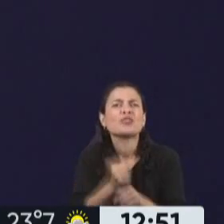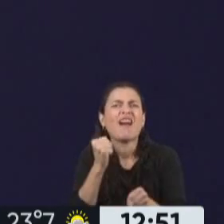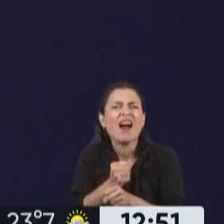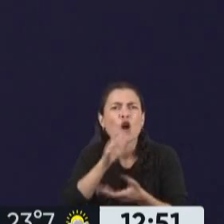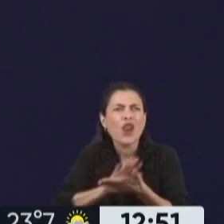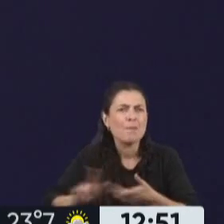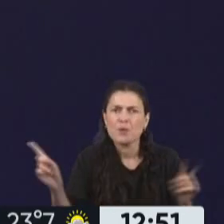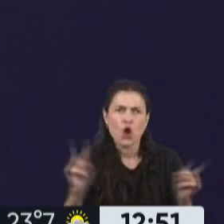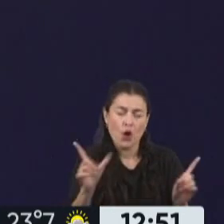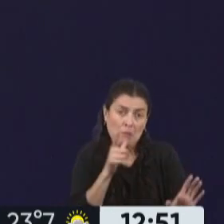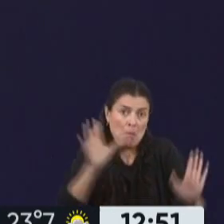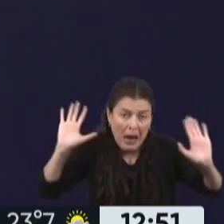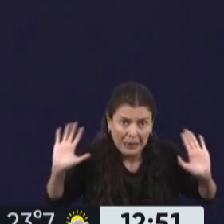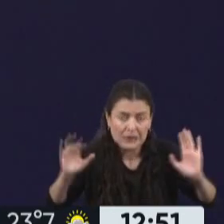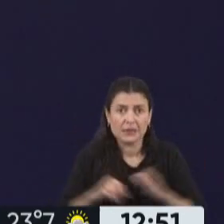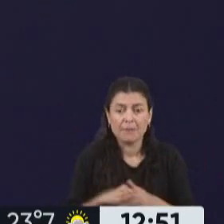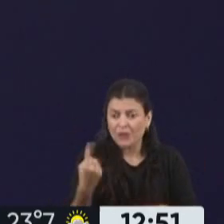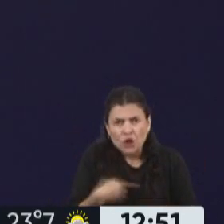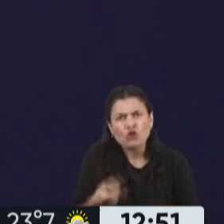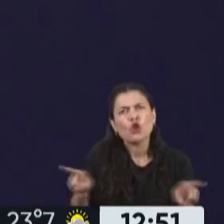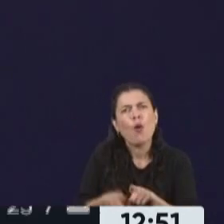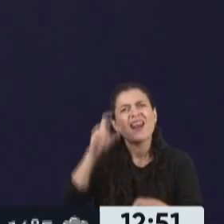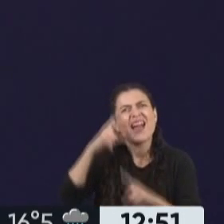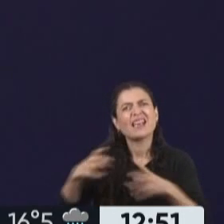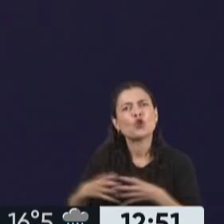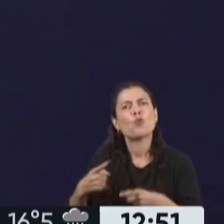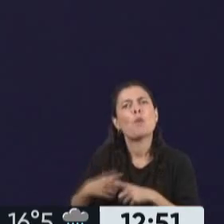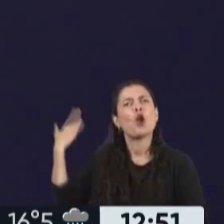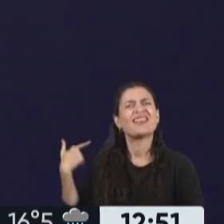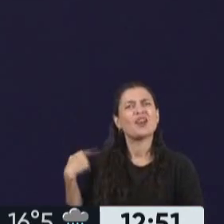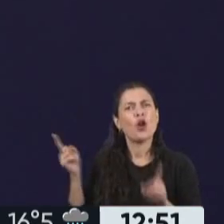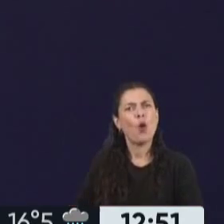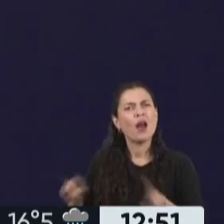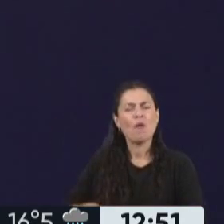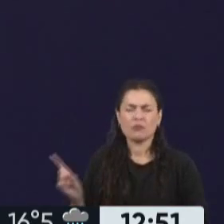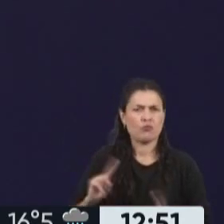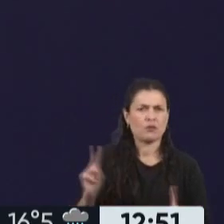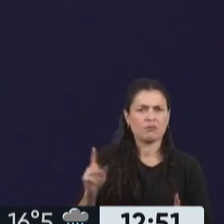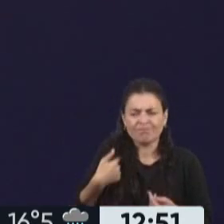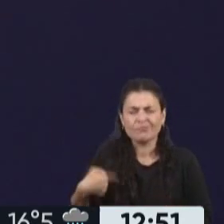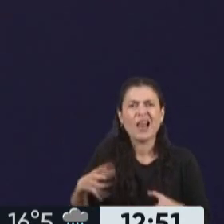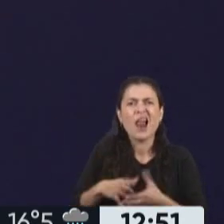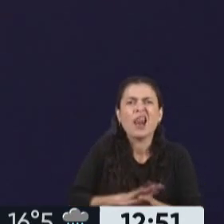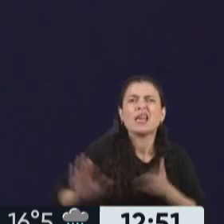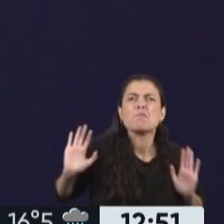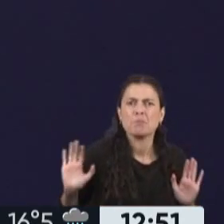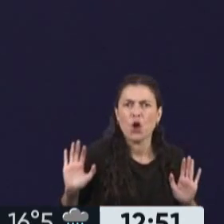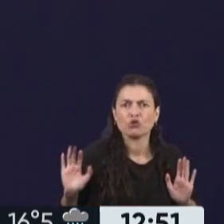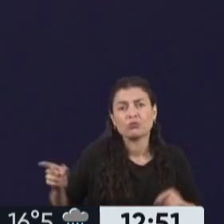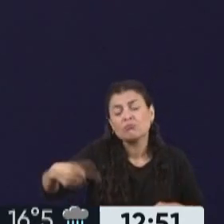porque claramente no somos la vieja política, entonces es difícil el trabajo de los periodistas que se dedican